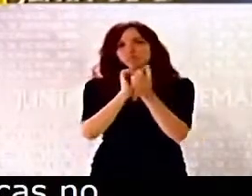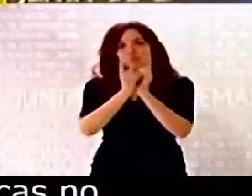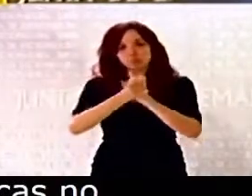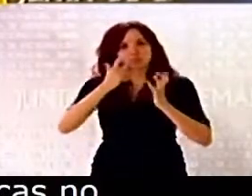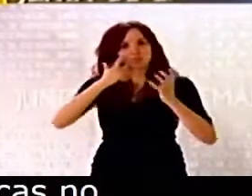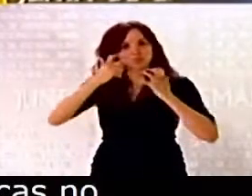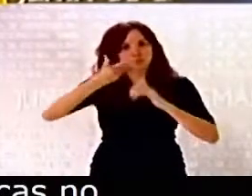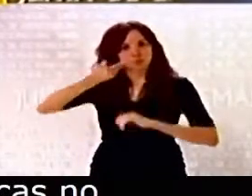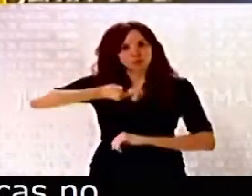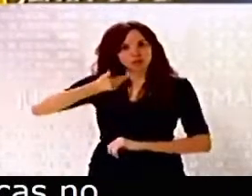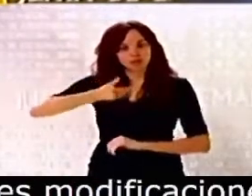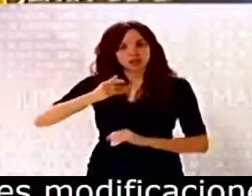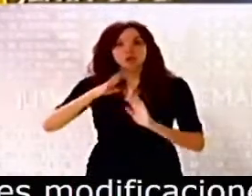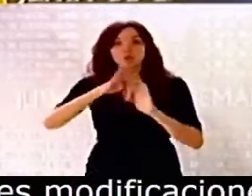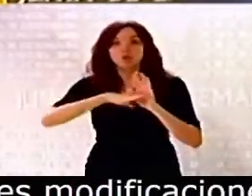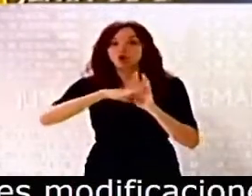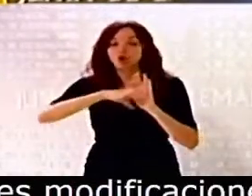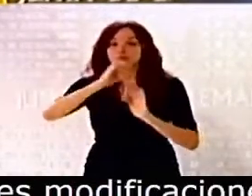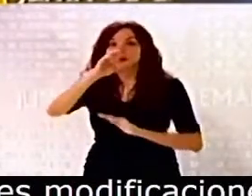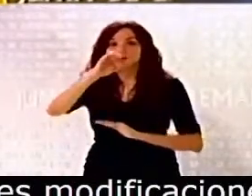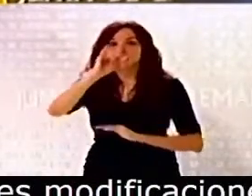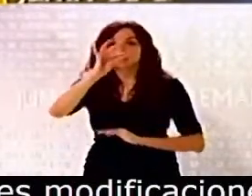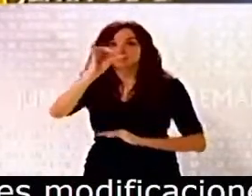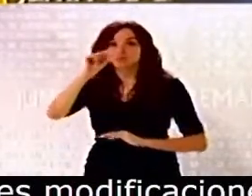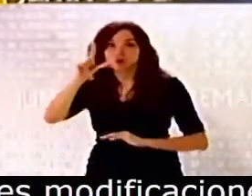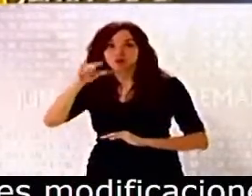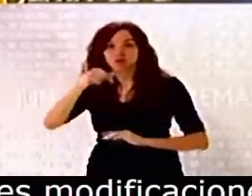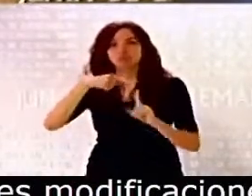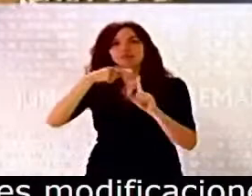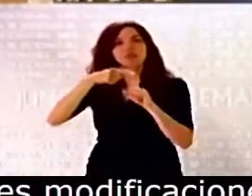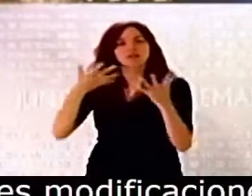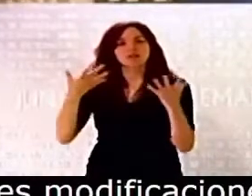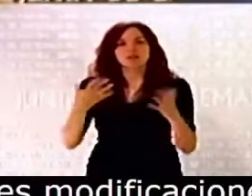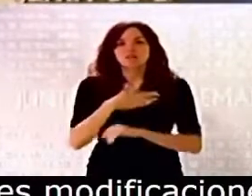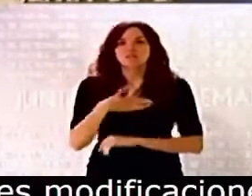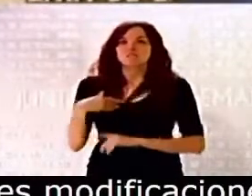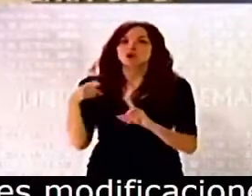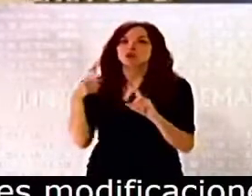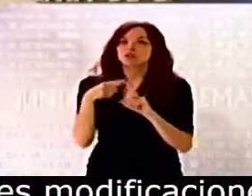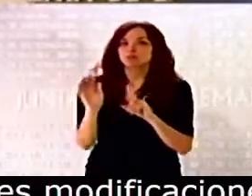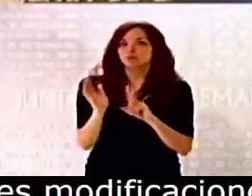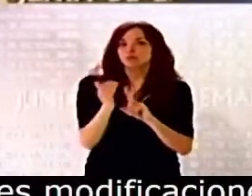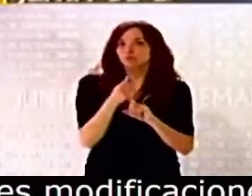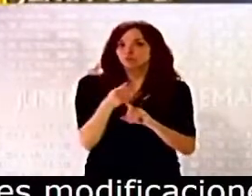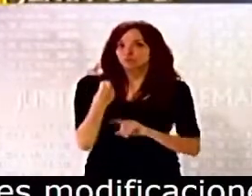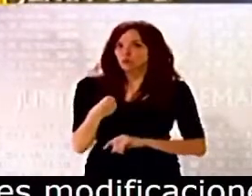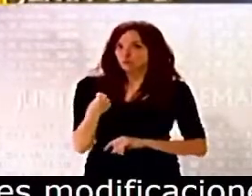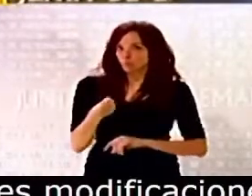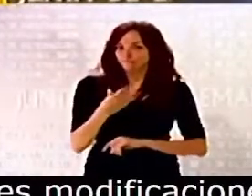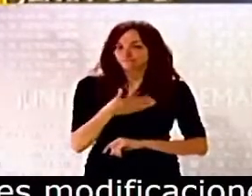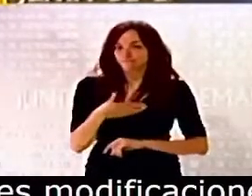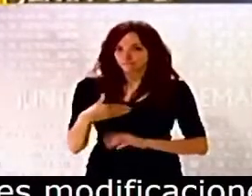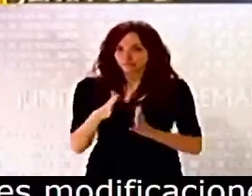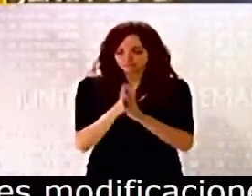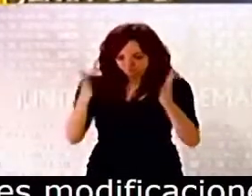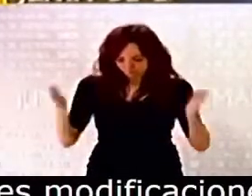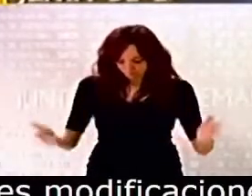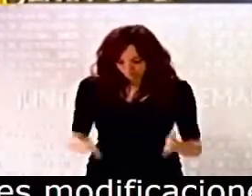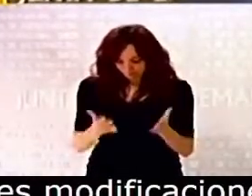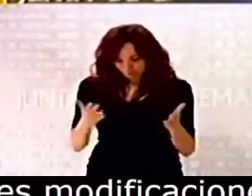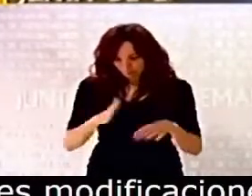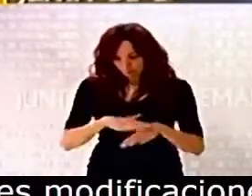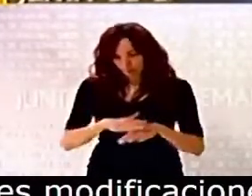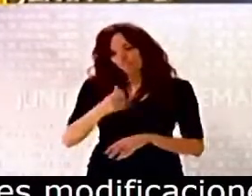en el programa Crisol para profundizar en esos objetivos con los que nació este programa, que es facilitar